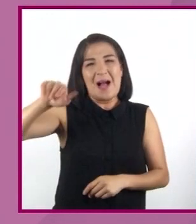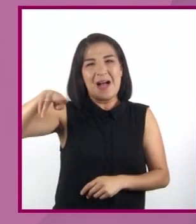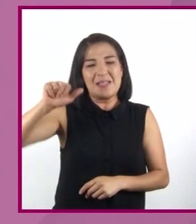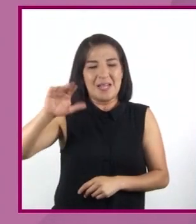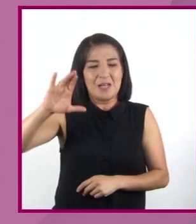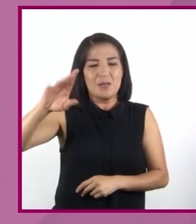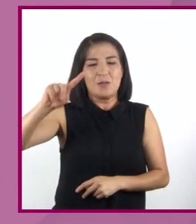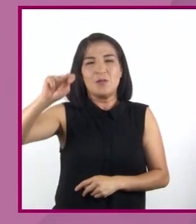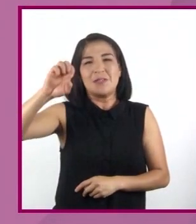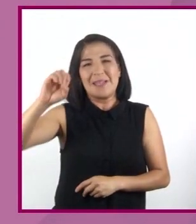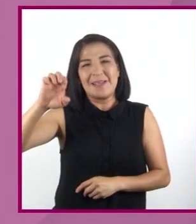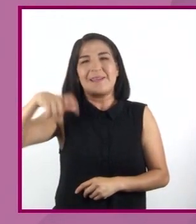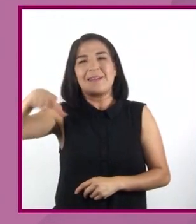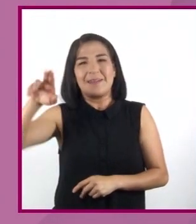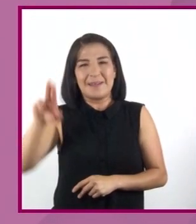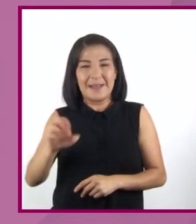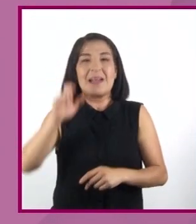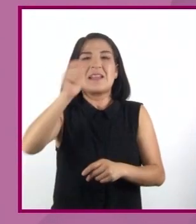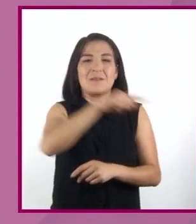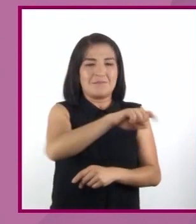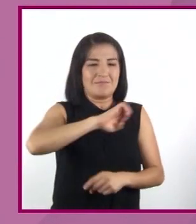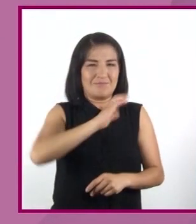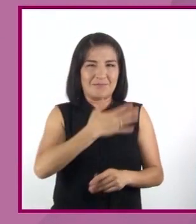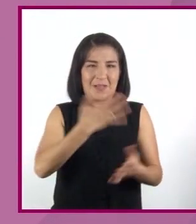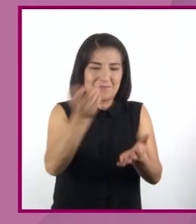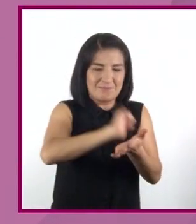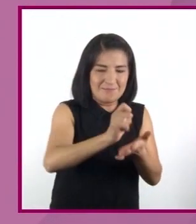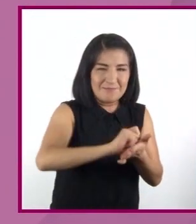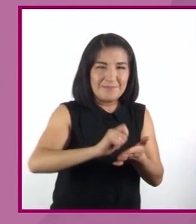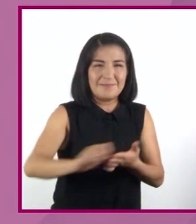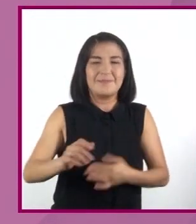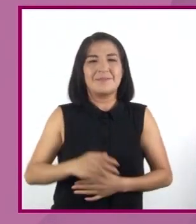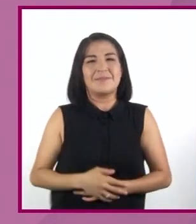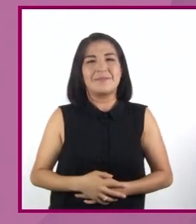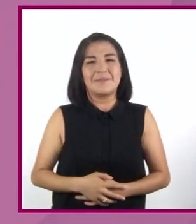Anacronópete, del escritor español Enrique Gaspar y Rimbaud.